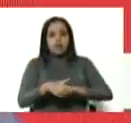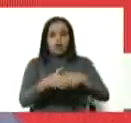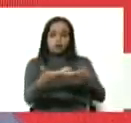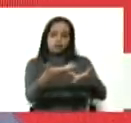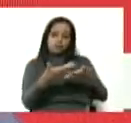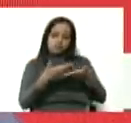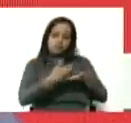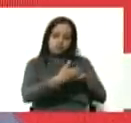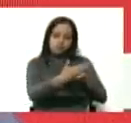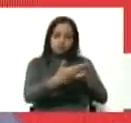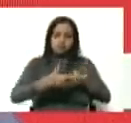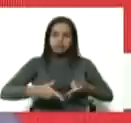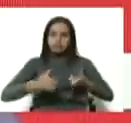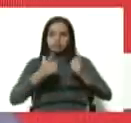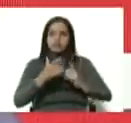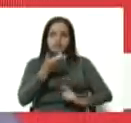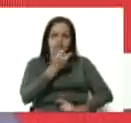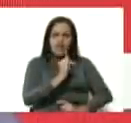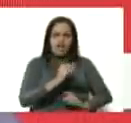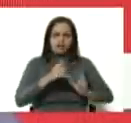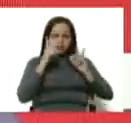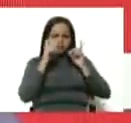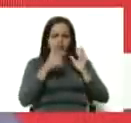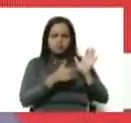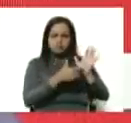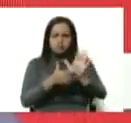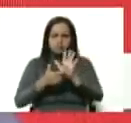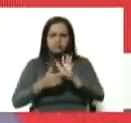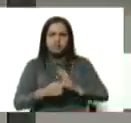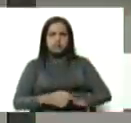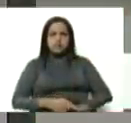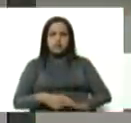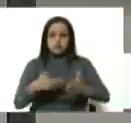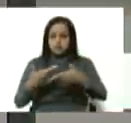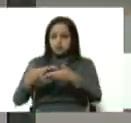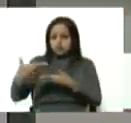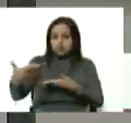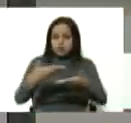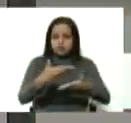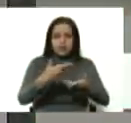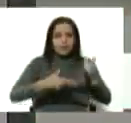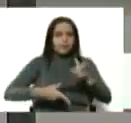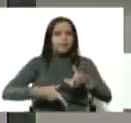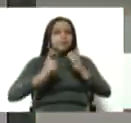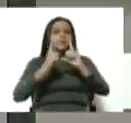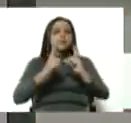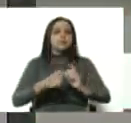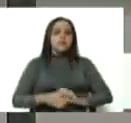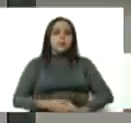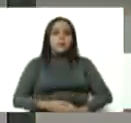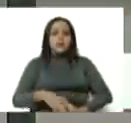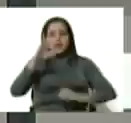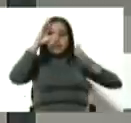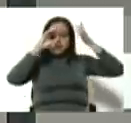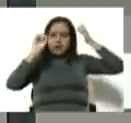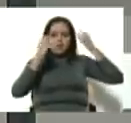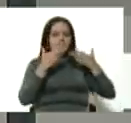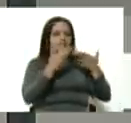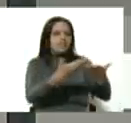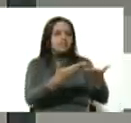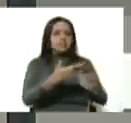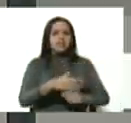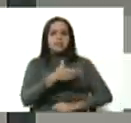sus cartas credenciales, ahí deben estar las imágenes, cuando él presenta sus cartas credenciales ante el presidente de la República, las